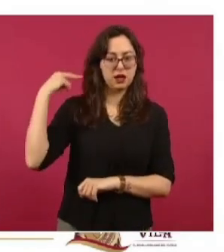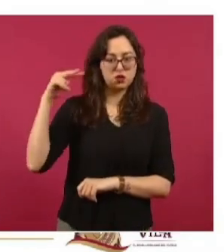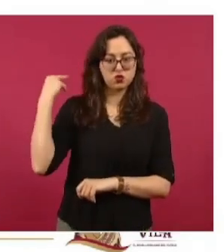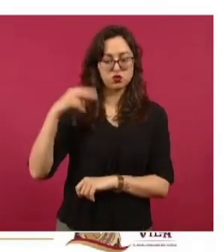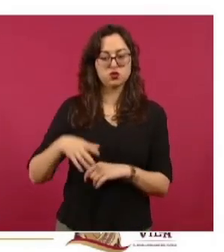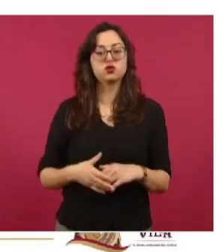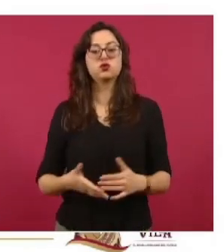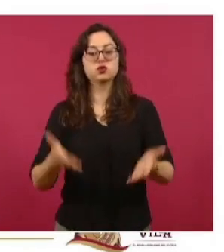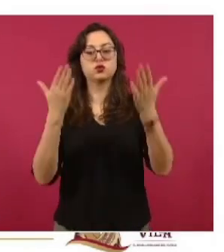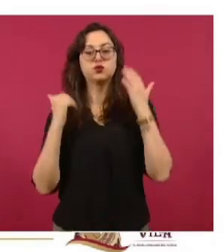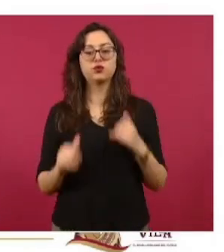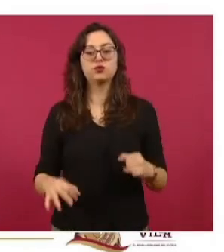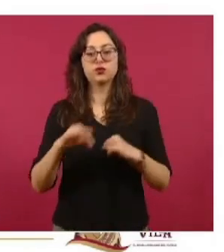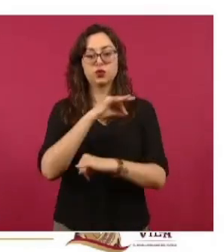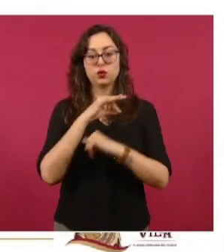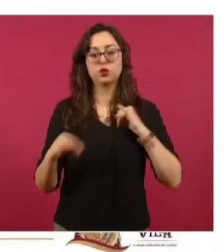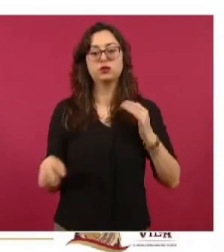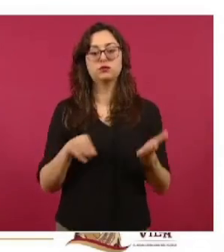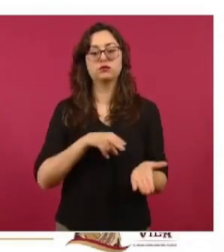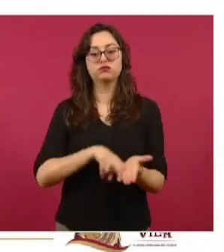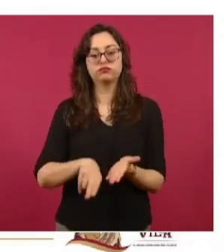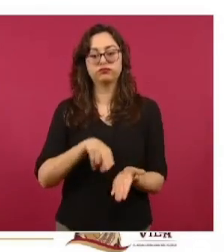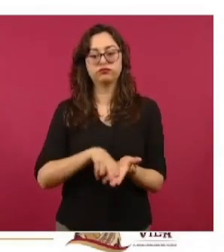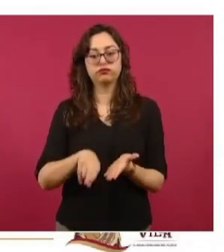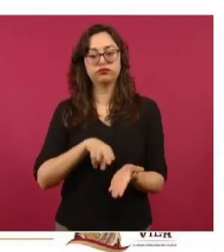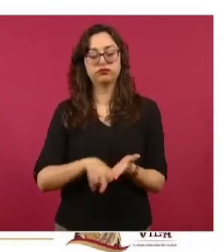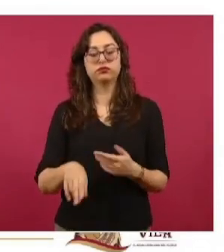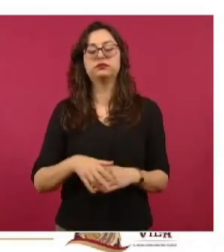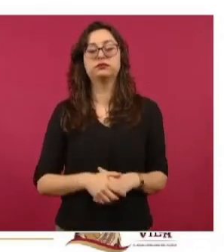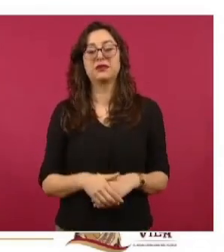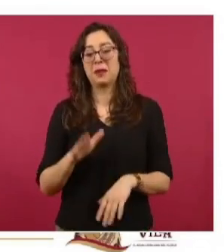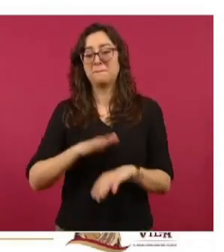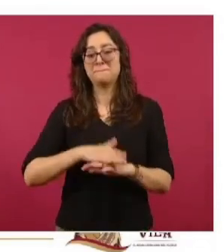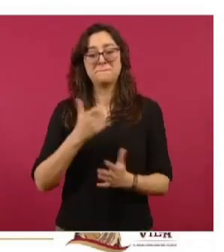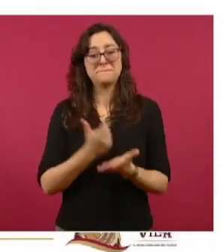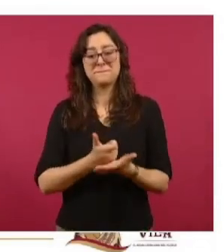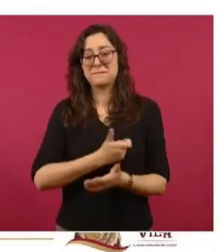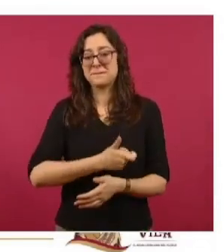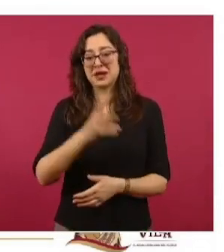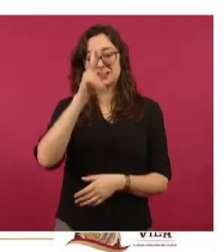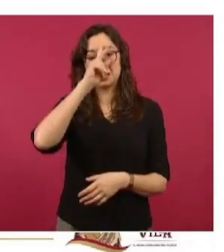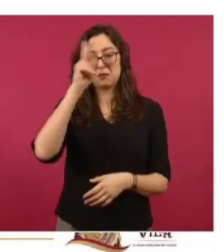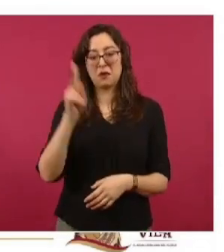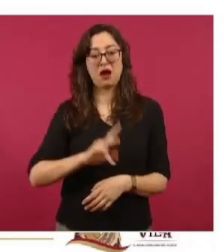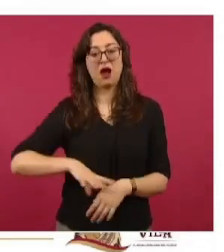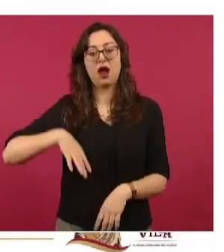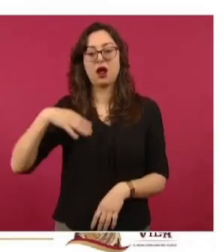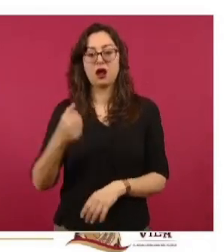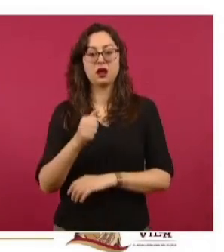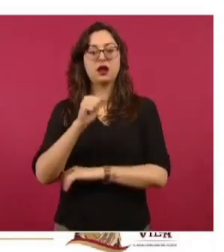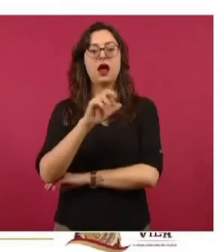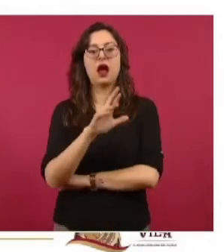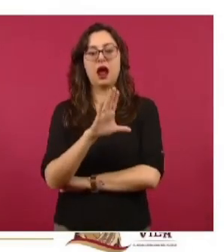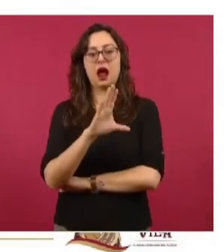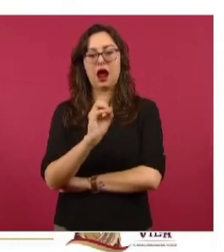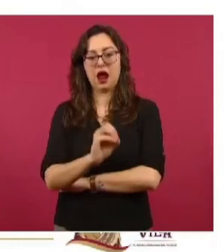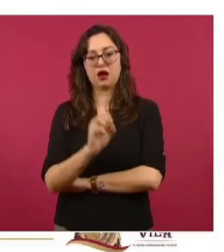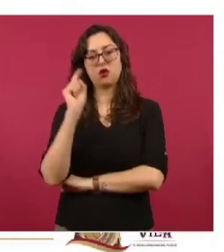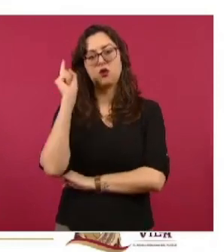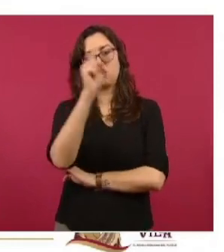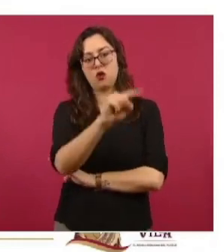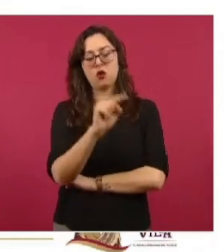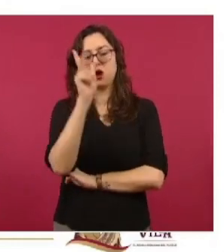Por último, en el diésel, tenemos que la opción más cara con el margen más alto es Arco, otra vez, en